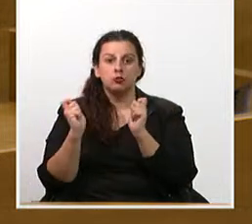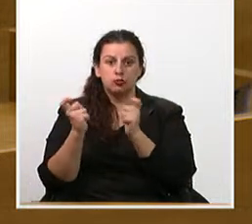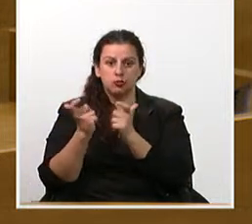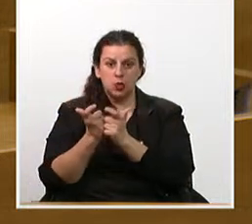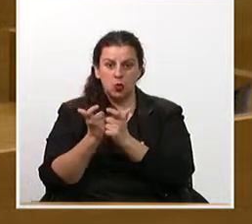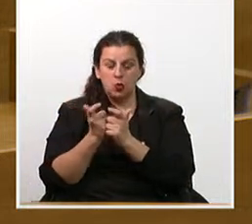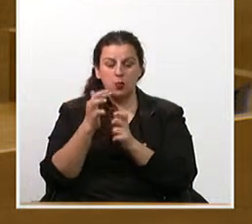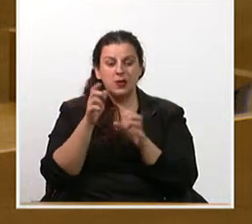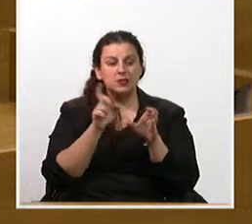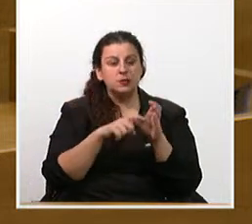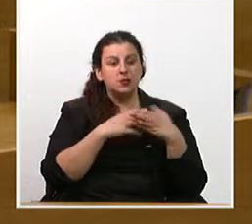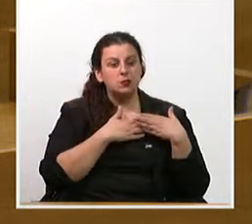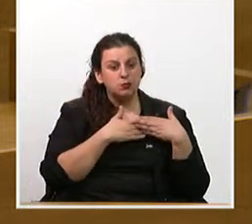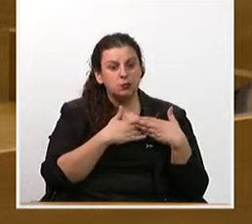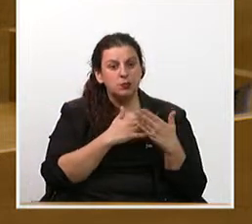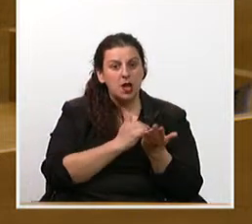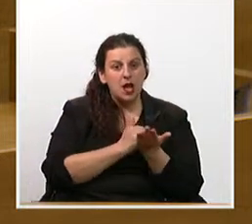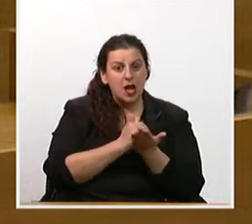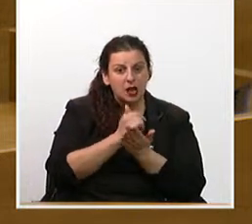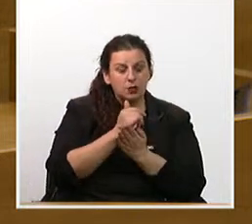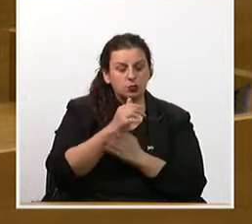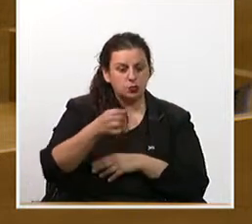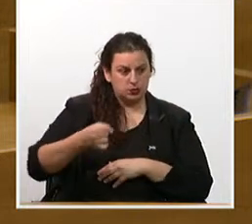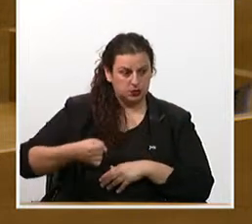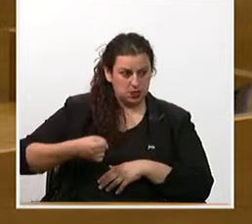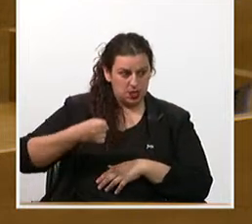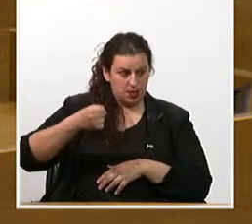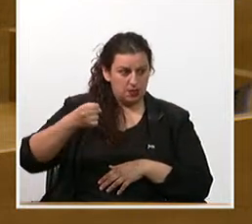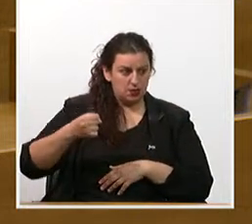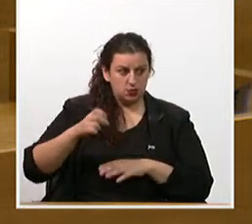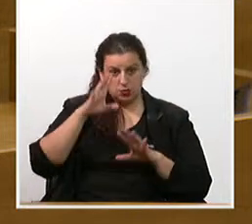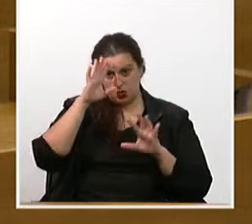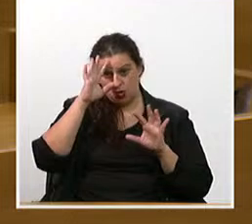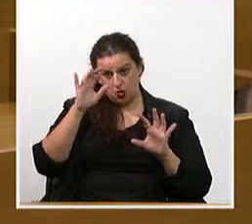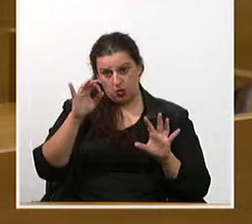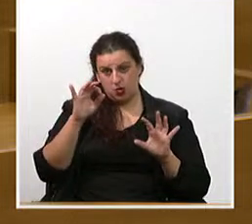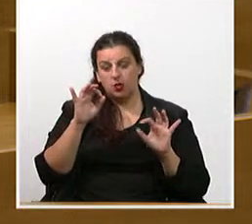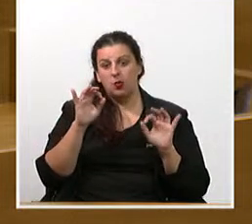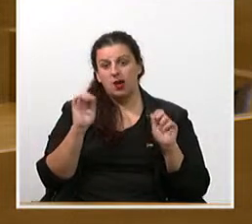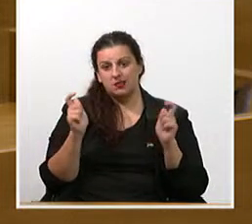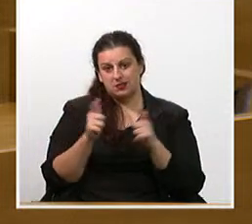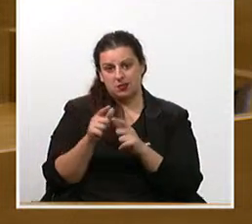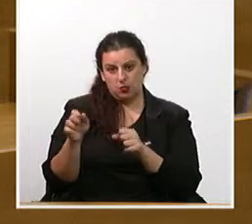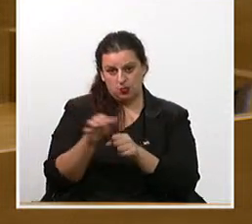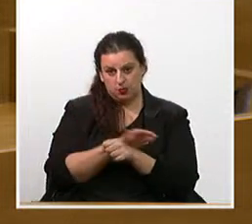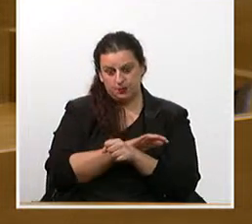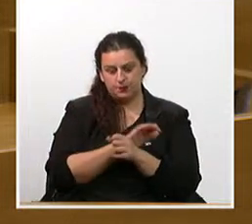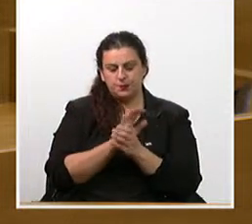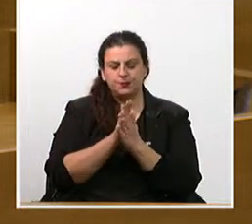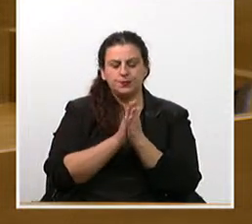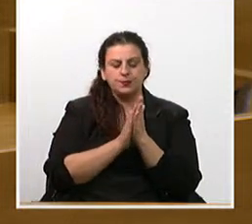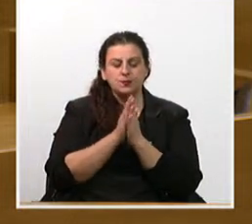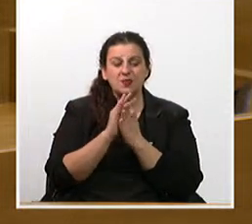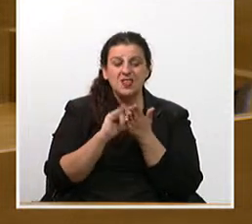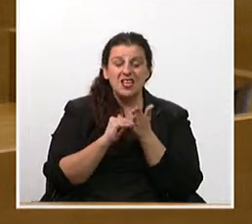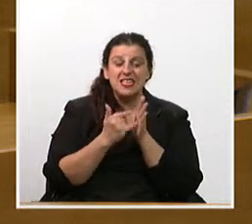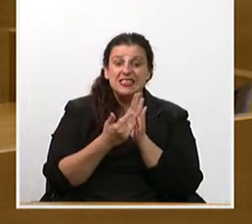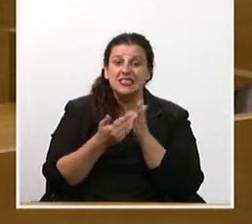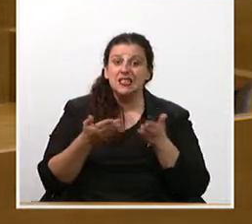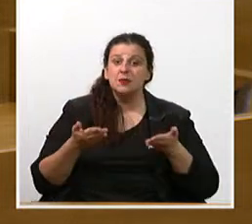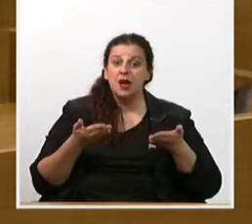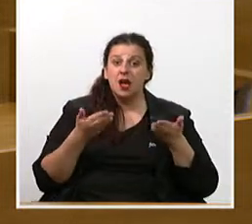también voluntaria de agricultores y ganaderos que lógicamente son los asegurados el sistema de ayuda pública se articula en dos